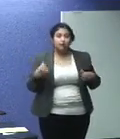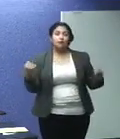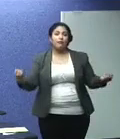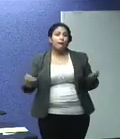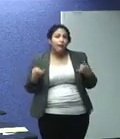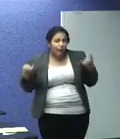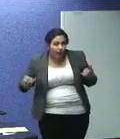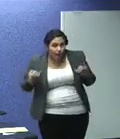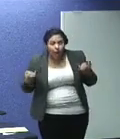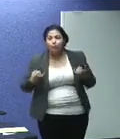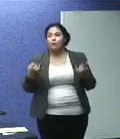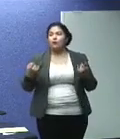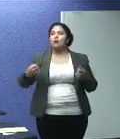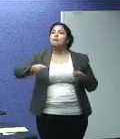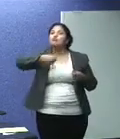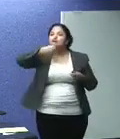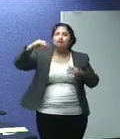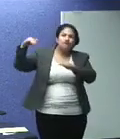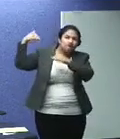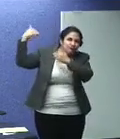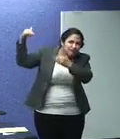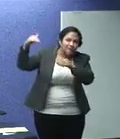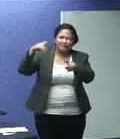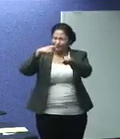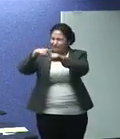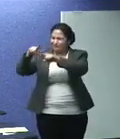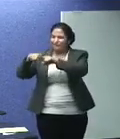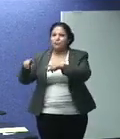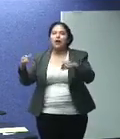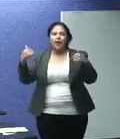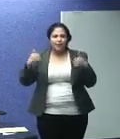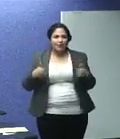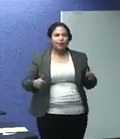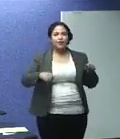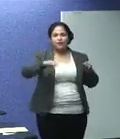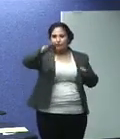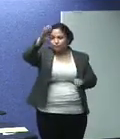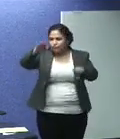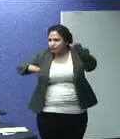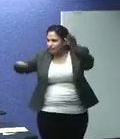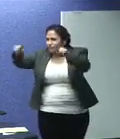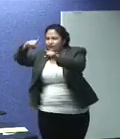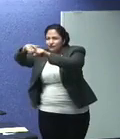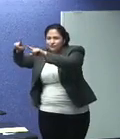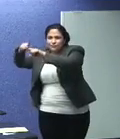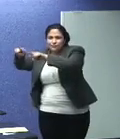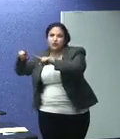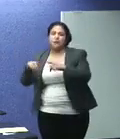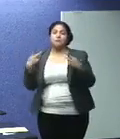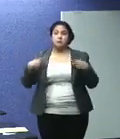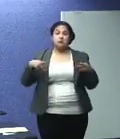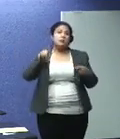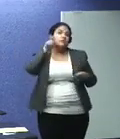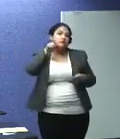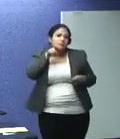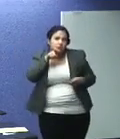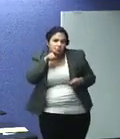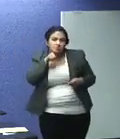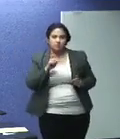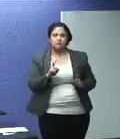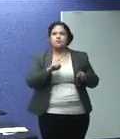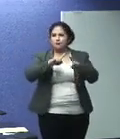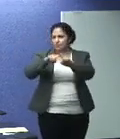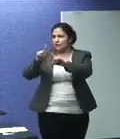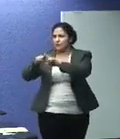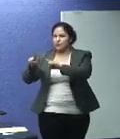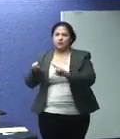mayores. Nos permite tomar conciencia de una diversidad sexual y de género, personas con distintas orientaciones